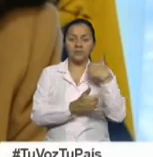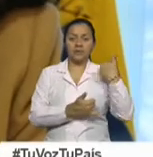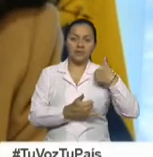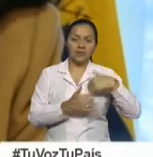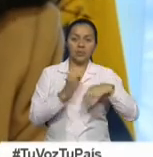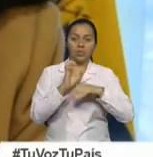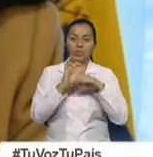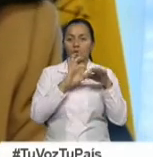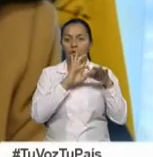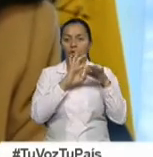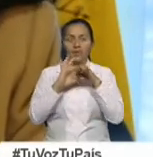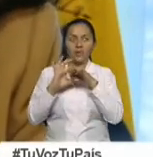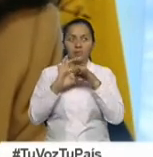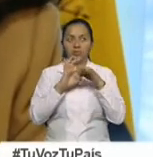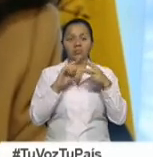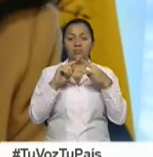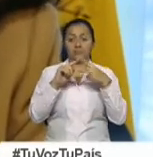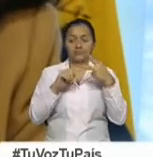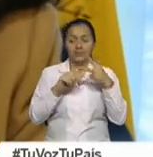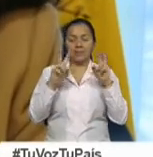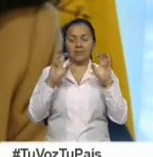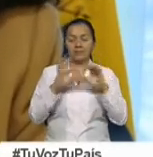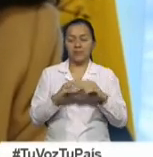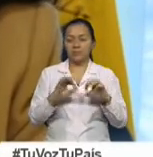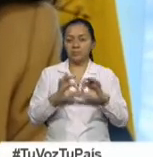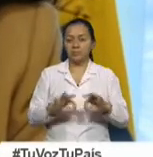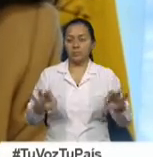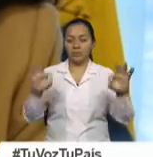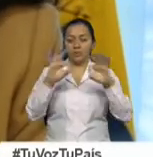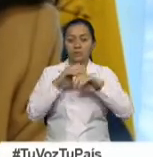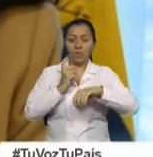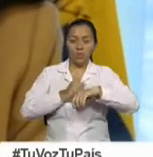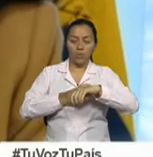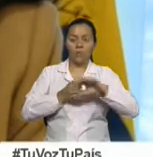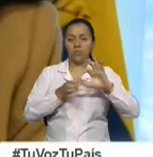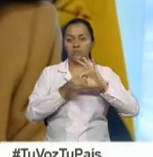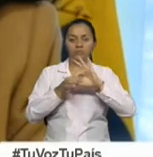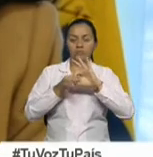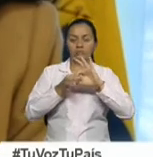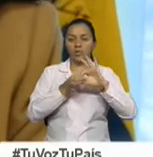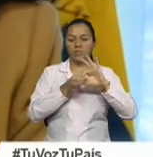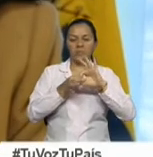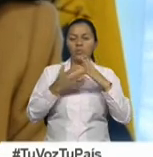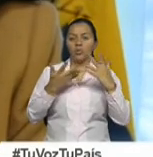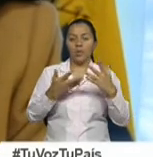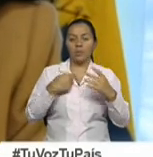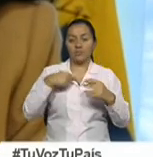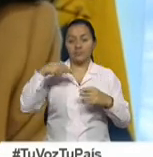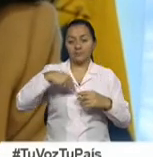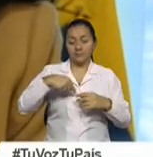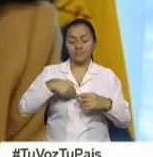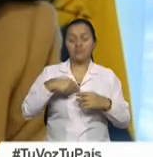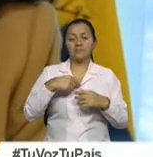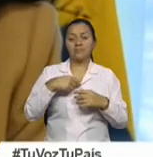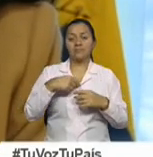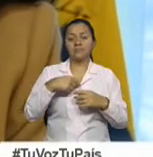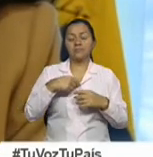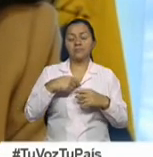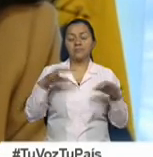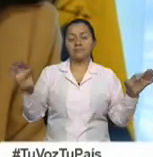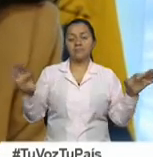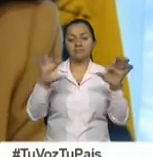nuestra cooperación. Uno de los temas emblemáticos, hemos concretado una cooperación entre nuestras academias diplomáticas para